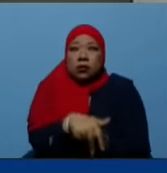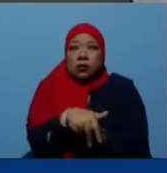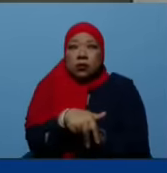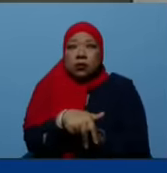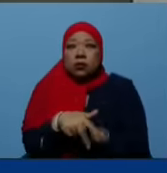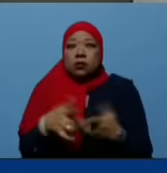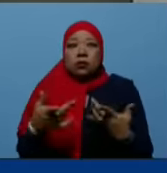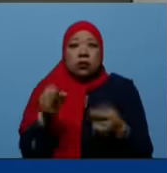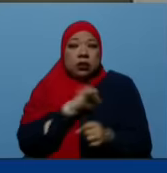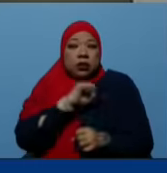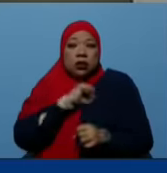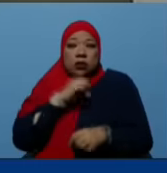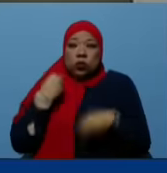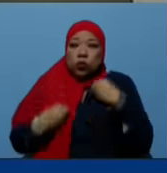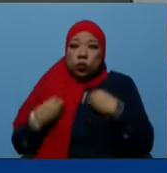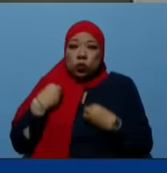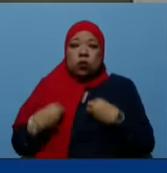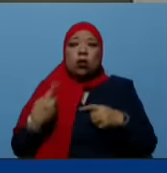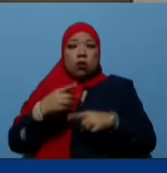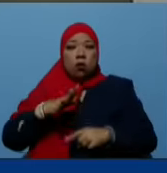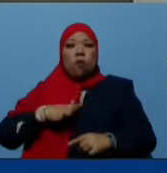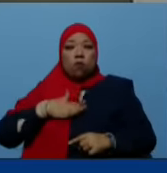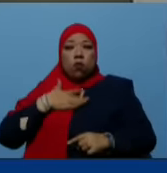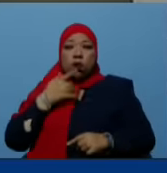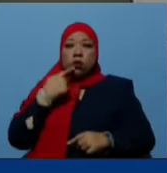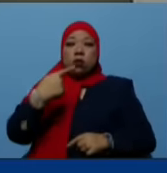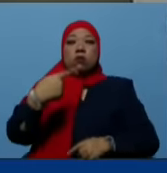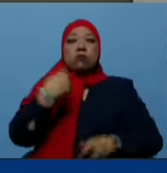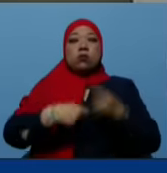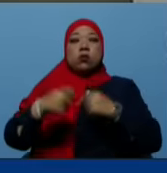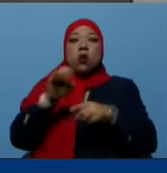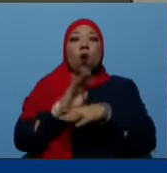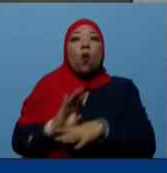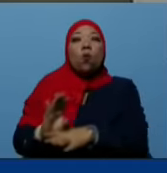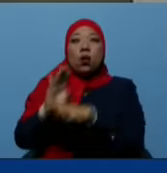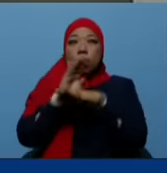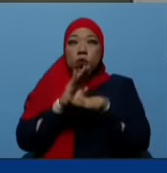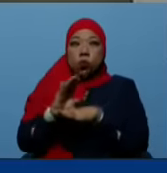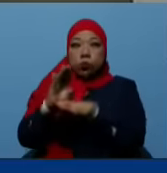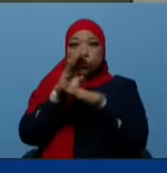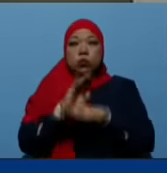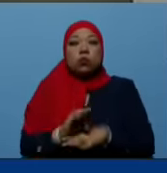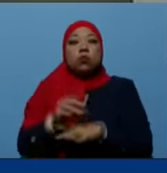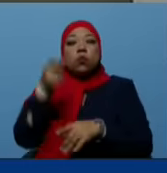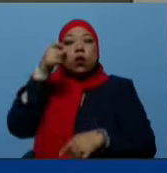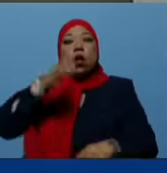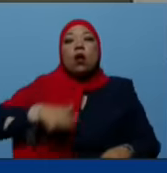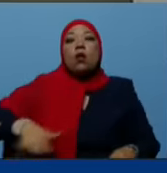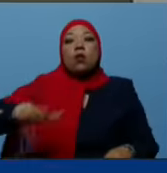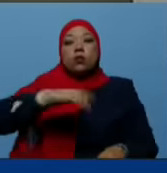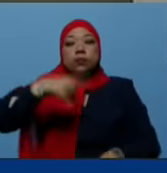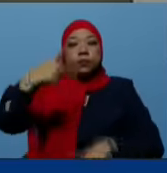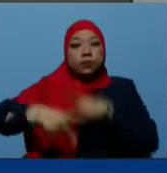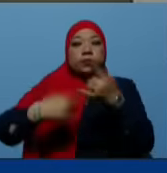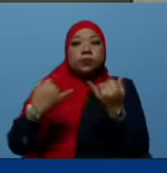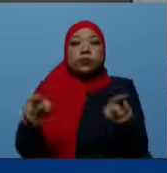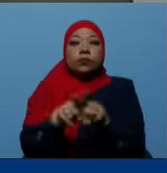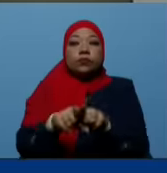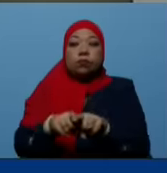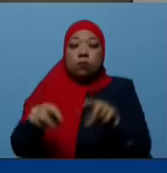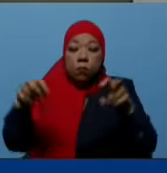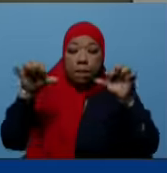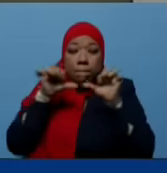su desesperación. Pero yo sí puedo decir las protecciones que se diseñaron, que se